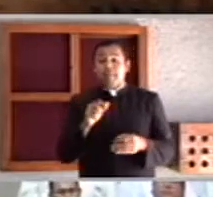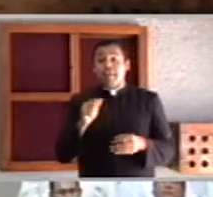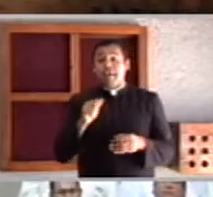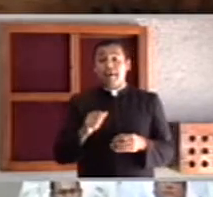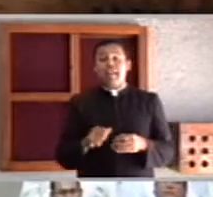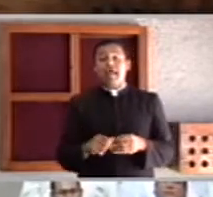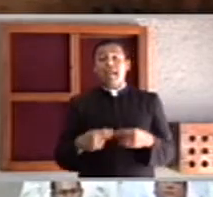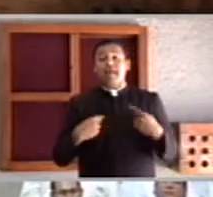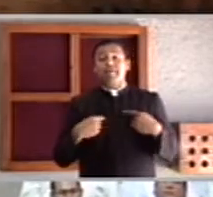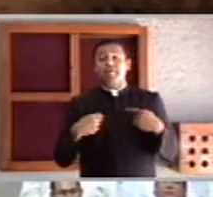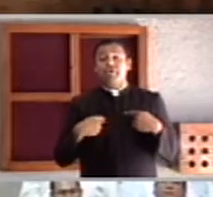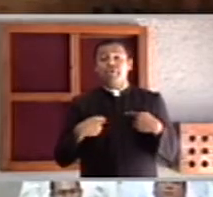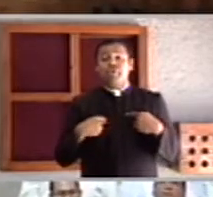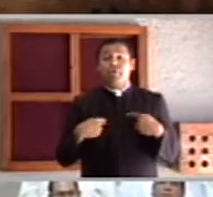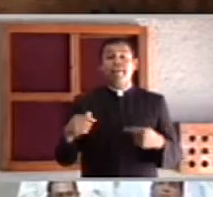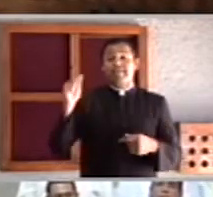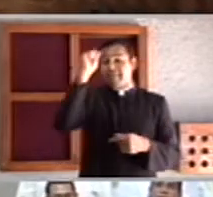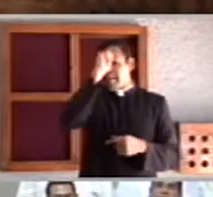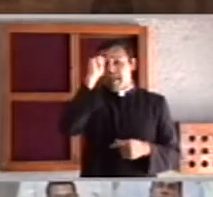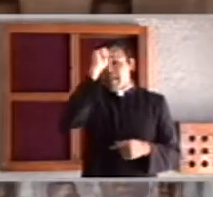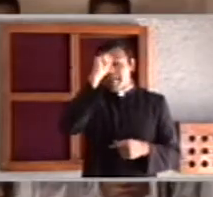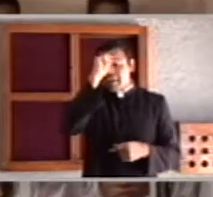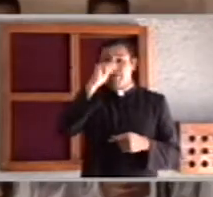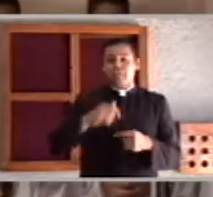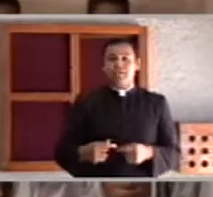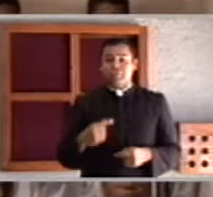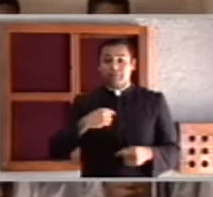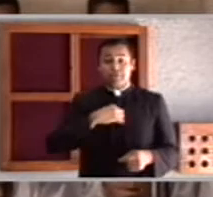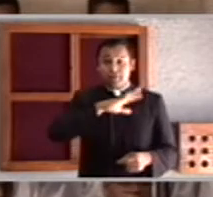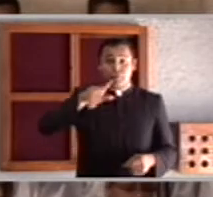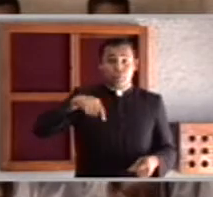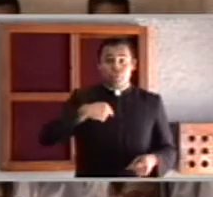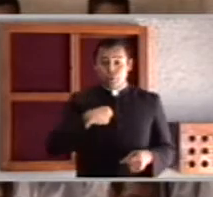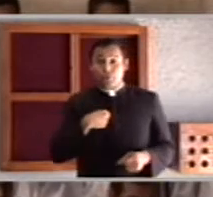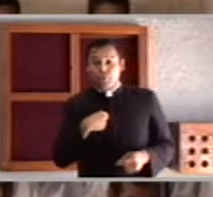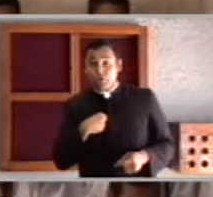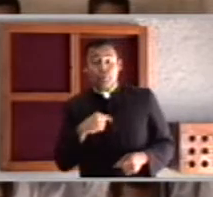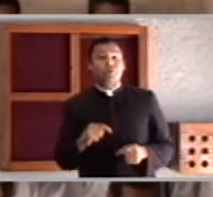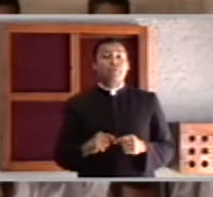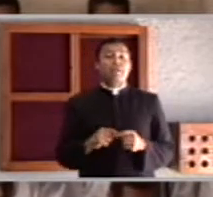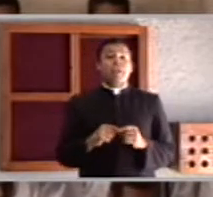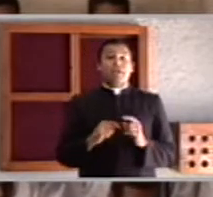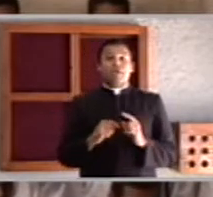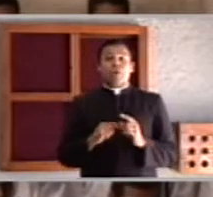Somos ungidos para ungir al pueblo de Dios.